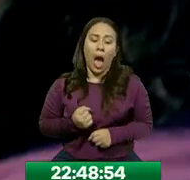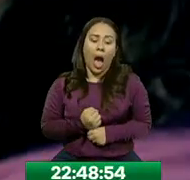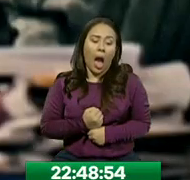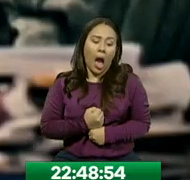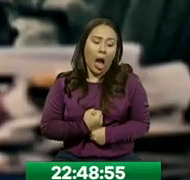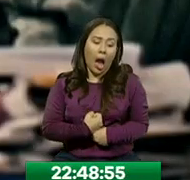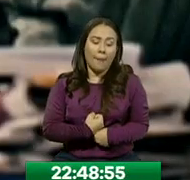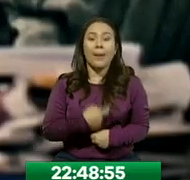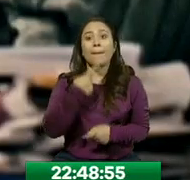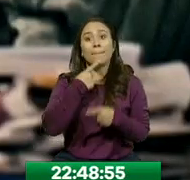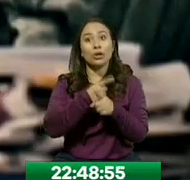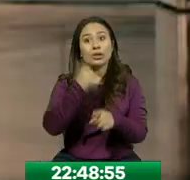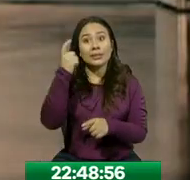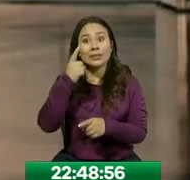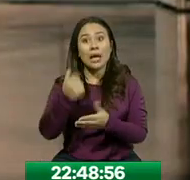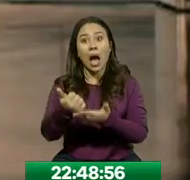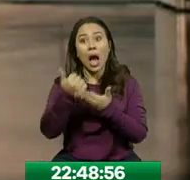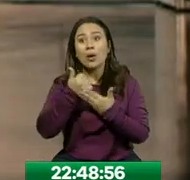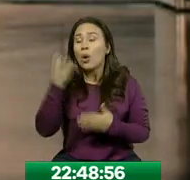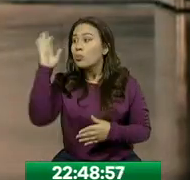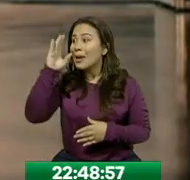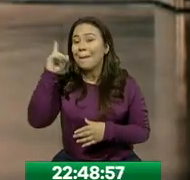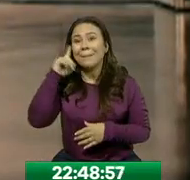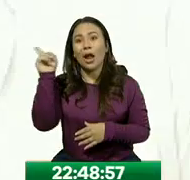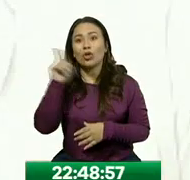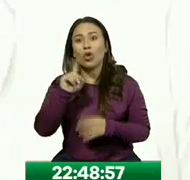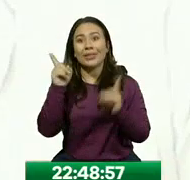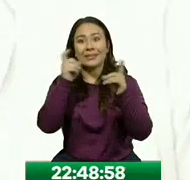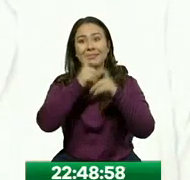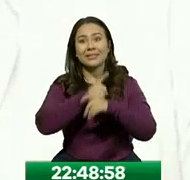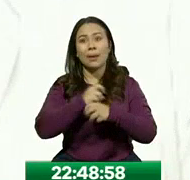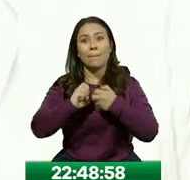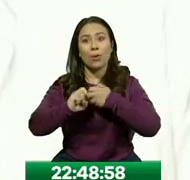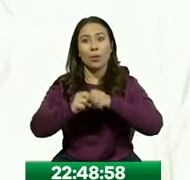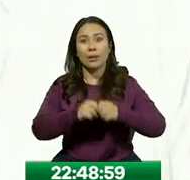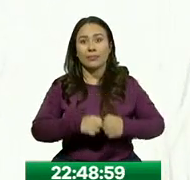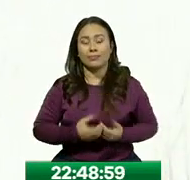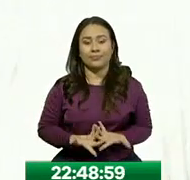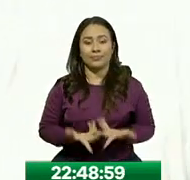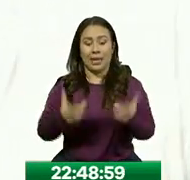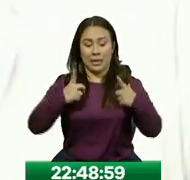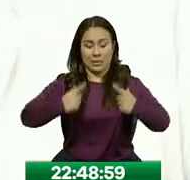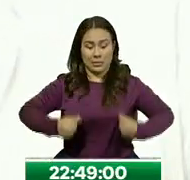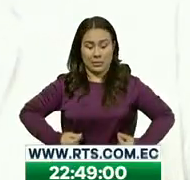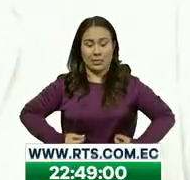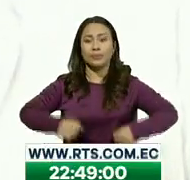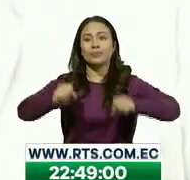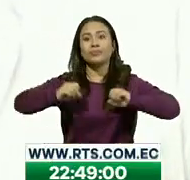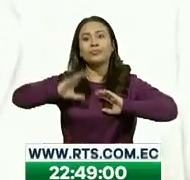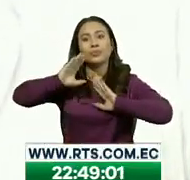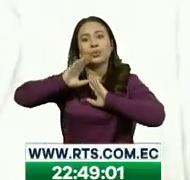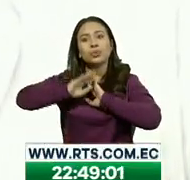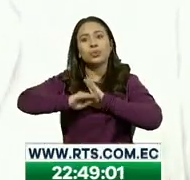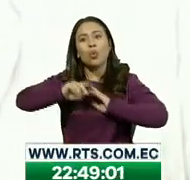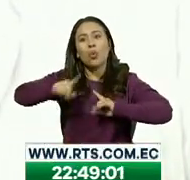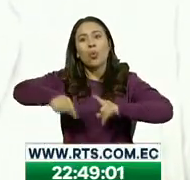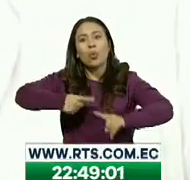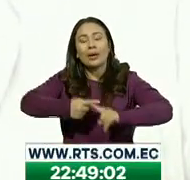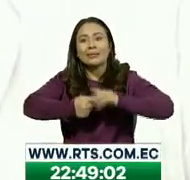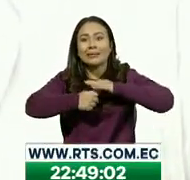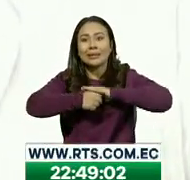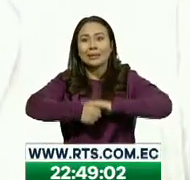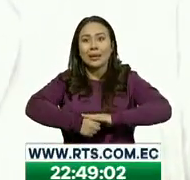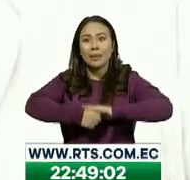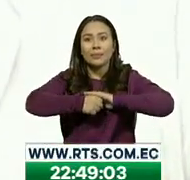es indispensable buscar ayuda para evitar complicaciones. El sistema inmunológico disminuye cuando existe una depresión.